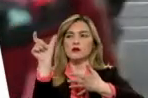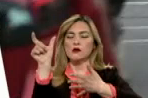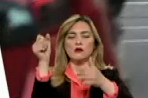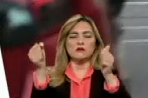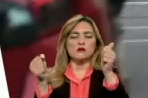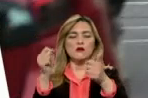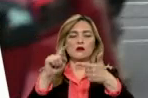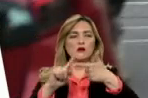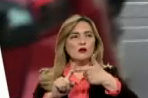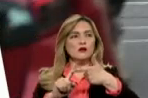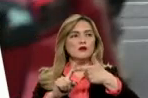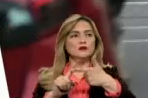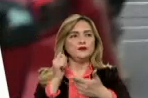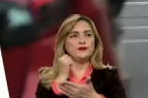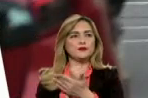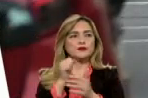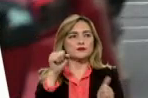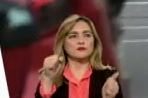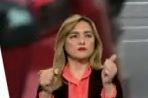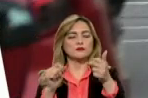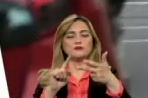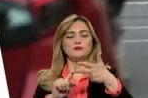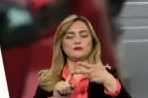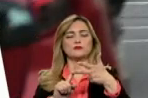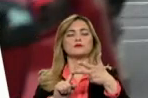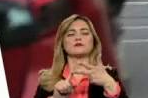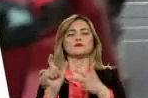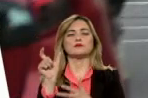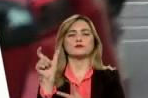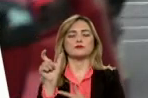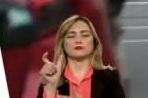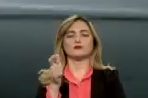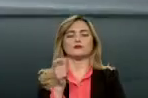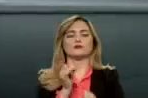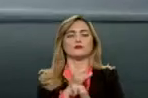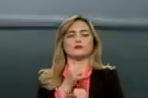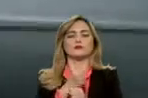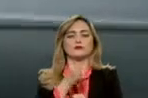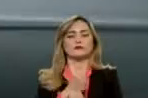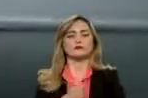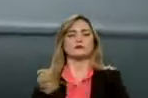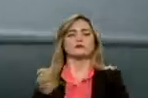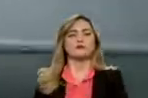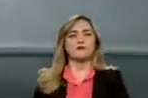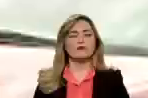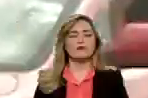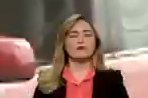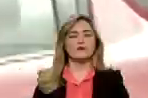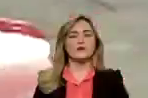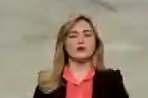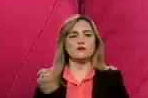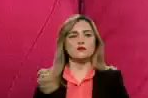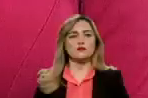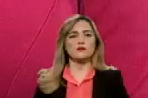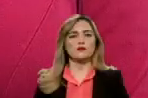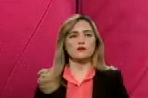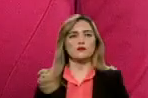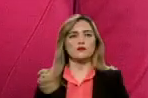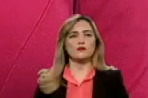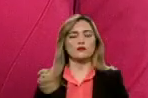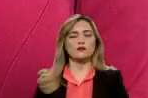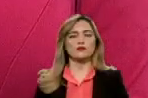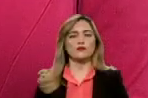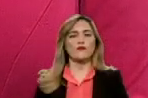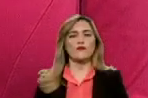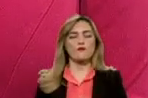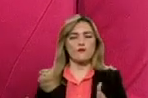licencia de conducir, matrícula del vehículo y credencial institucional. Fernanda Ceballos, 24 horas.